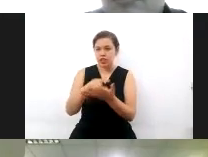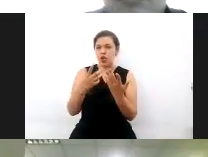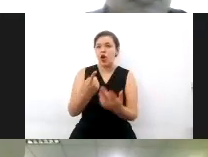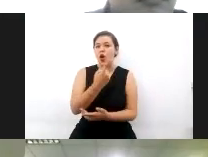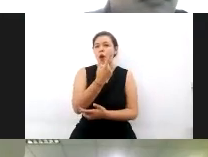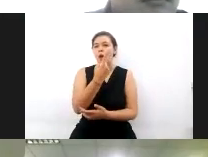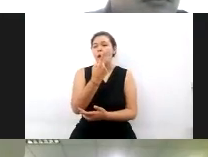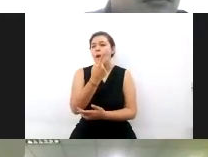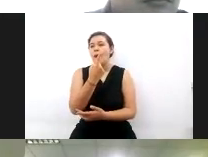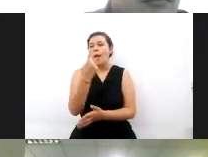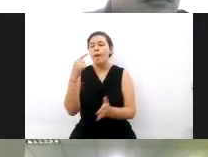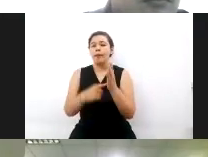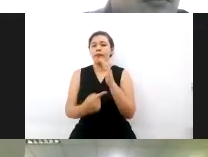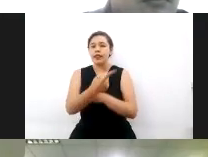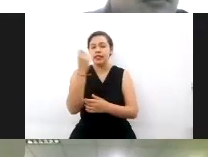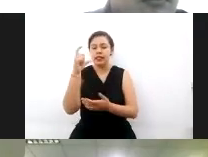son